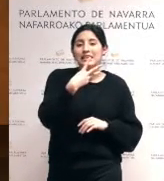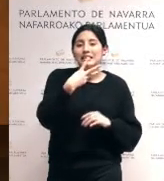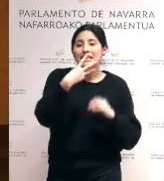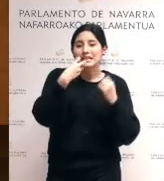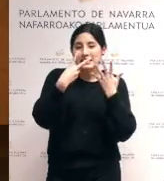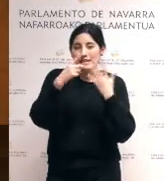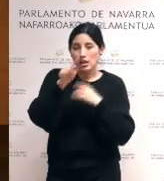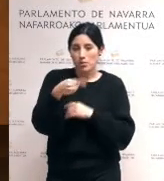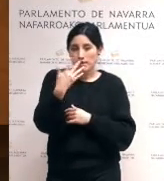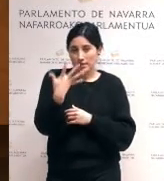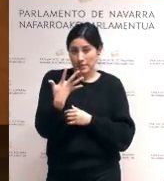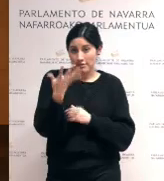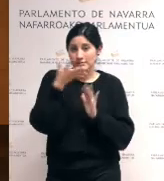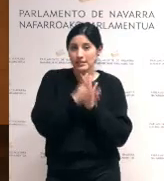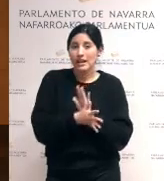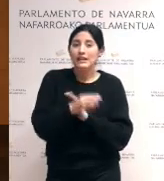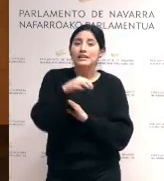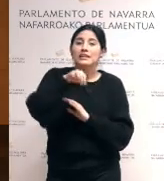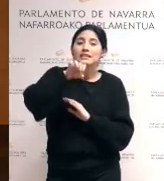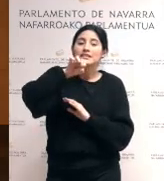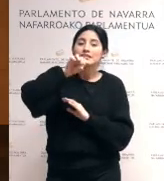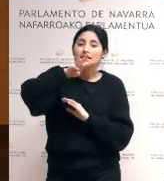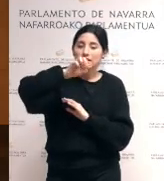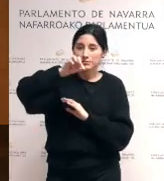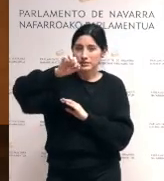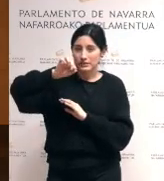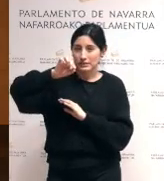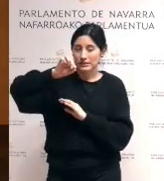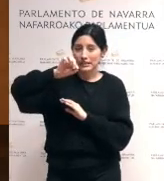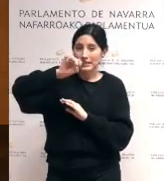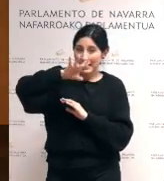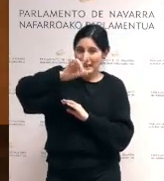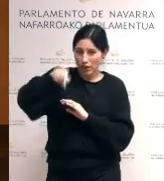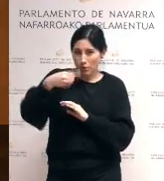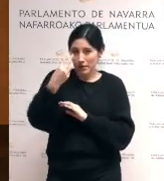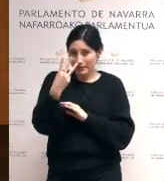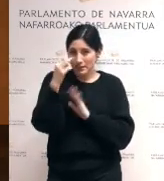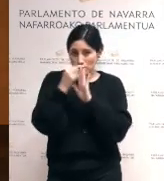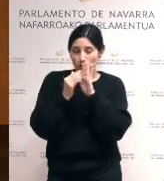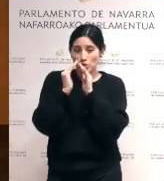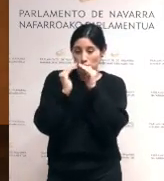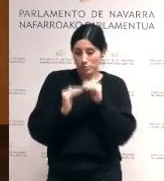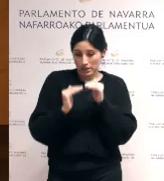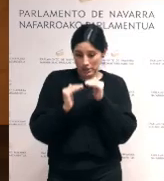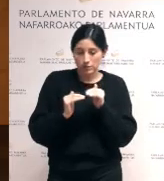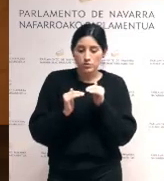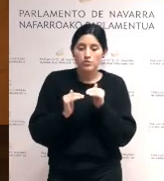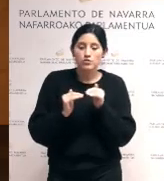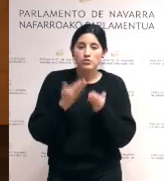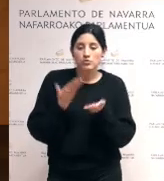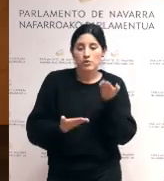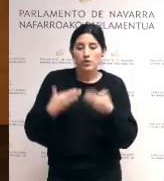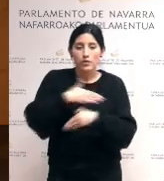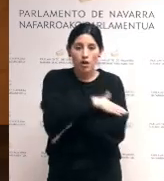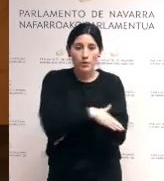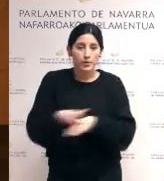37,5. Ya son 15,3 puntos menos, 15,3 puntos menos la tasa de criminalidad del último gobierno de UPN que